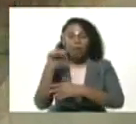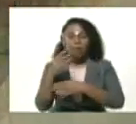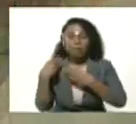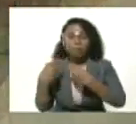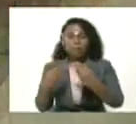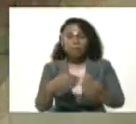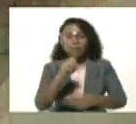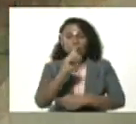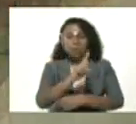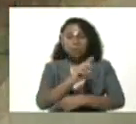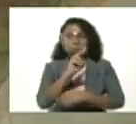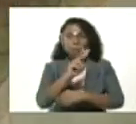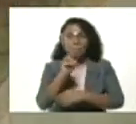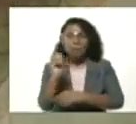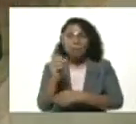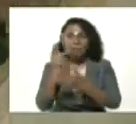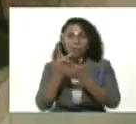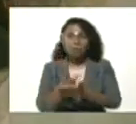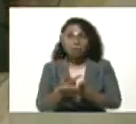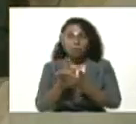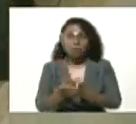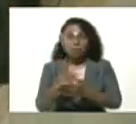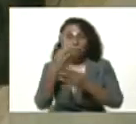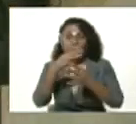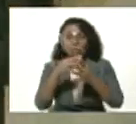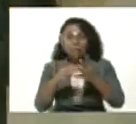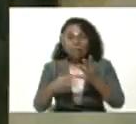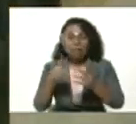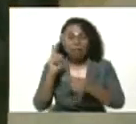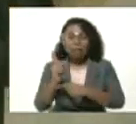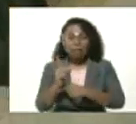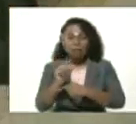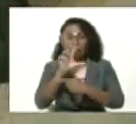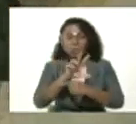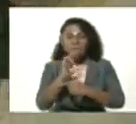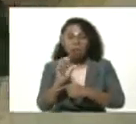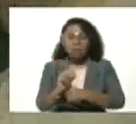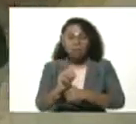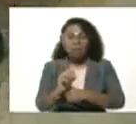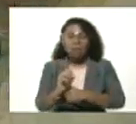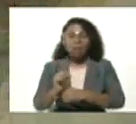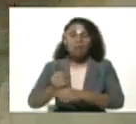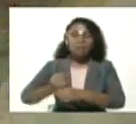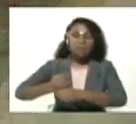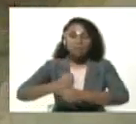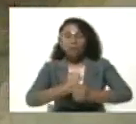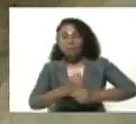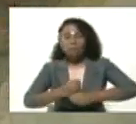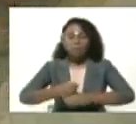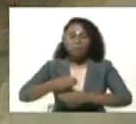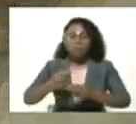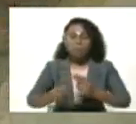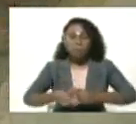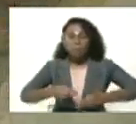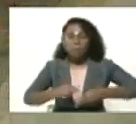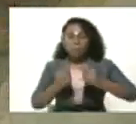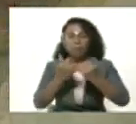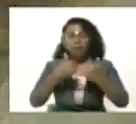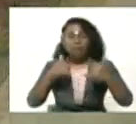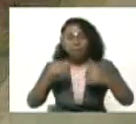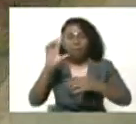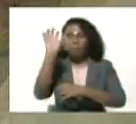aquí 120 toneladas de material, entre ellos 30 toneladas de cemento, ladrillos, cables,